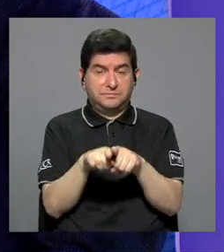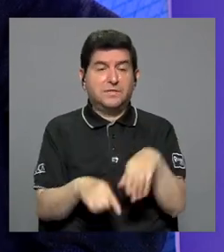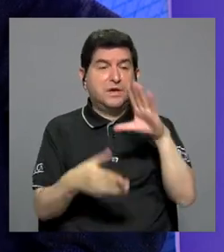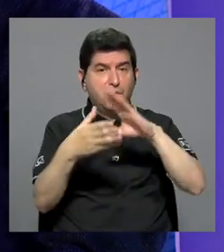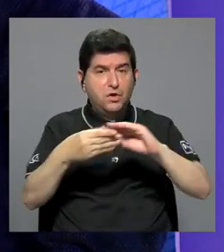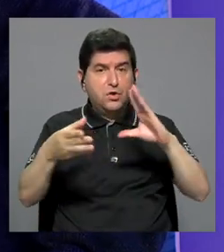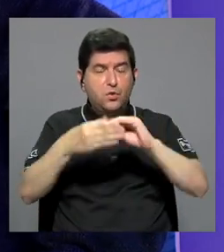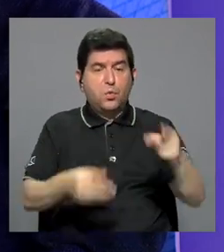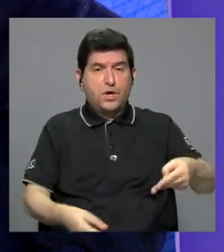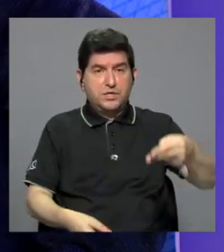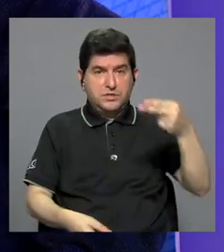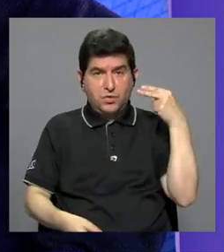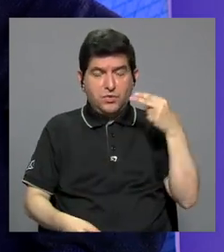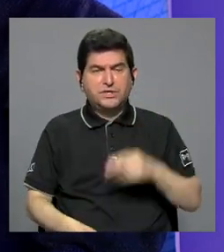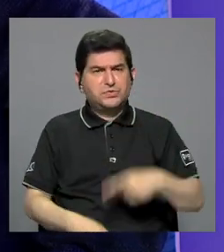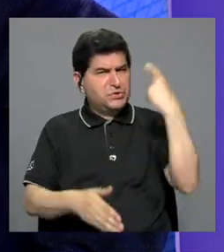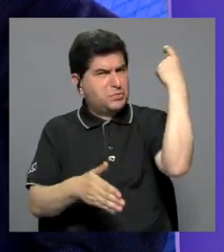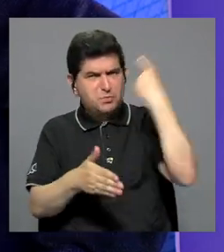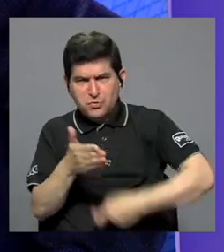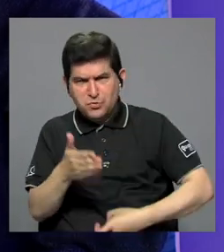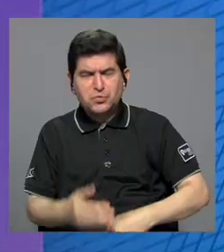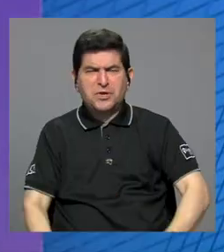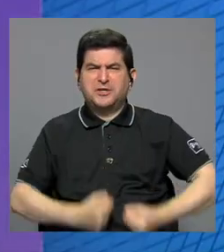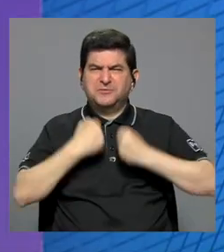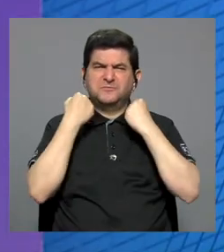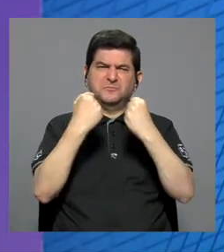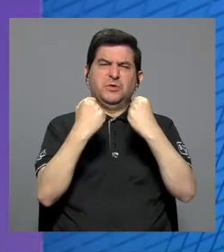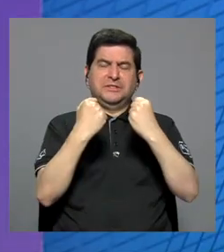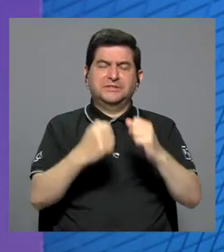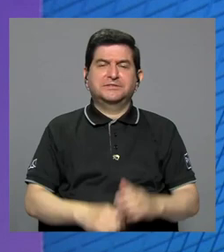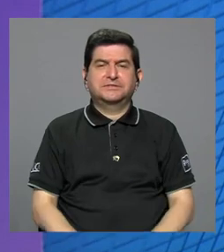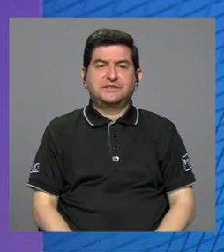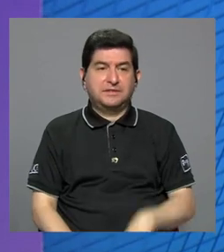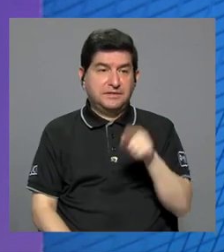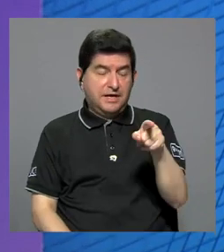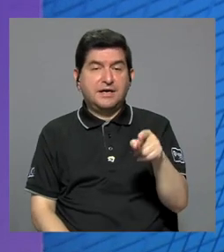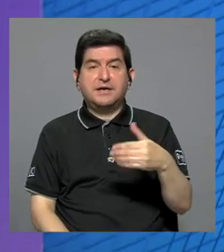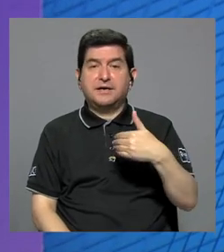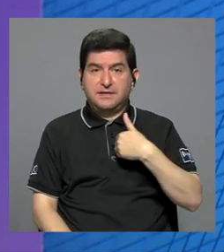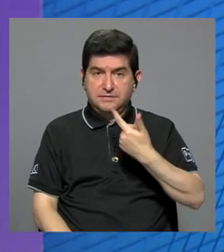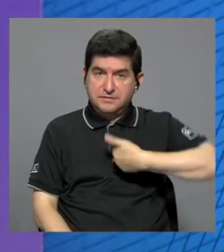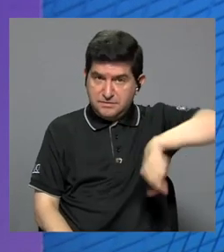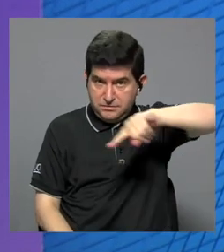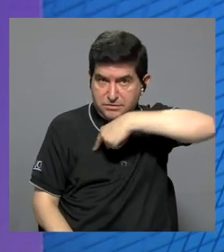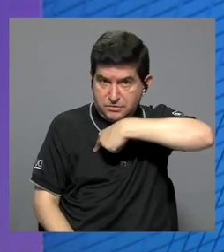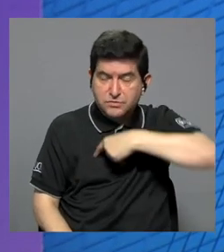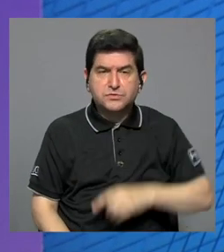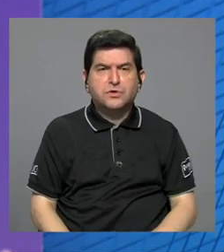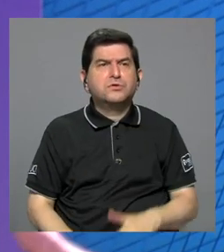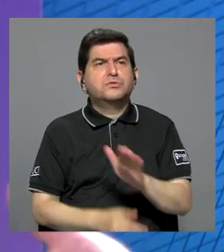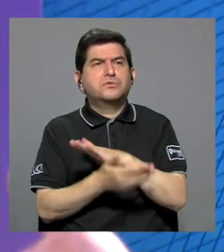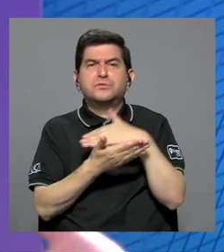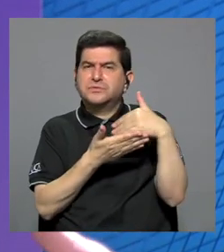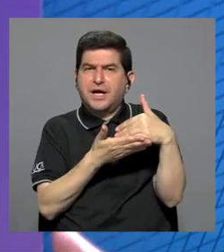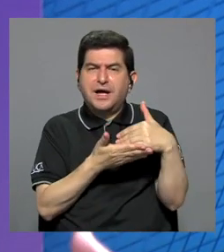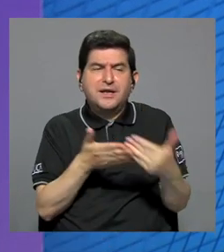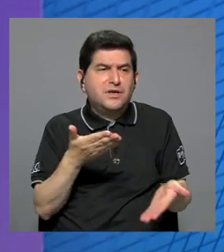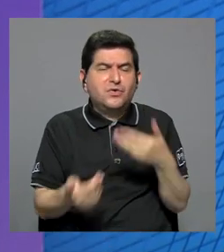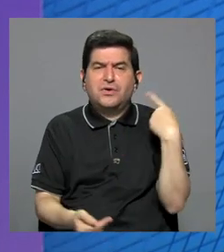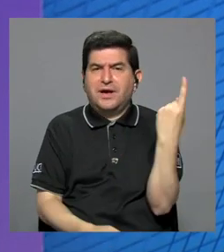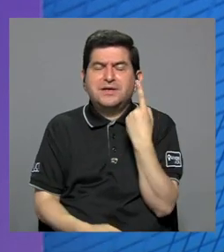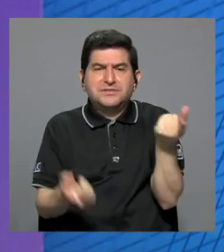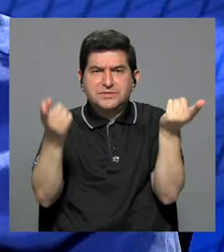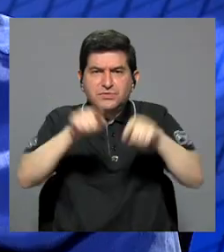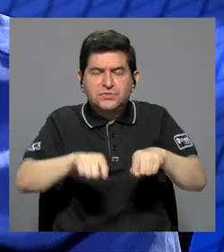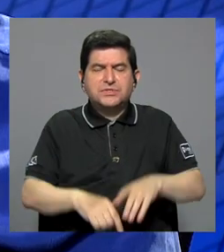cuenta una historia tremendamente cruda y tremendamente fuerte, en donde tenemos algo que casi siempre